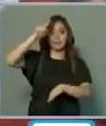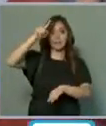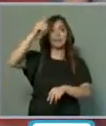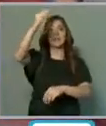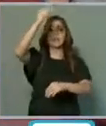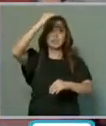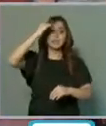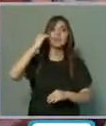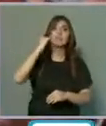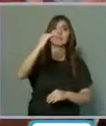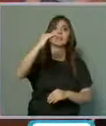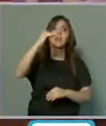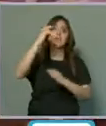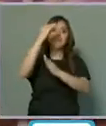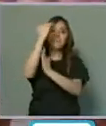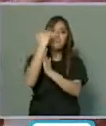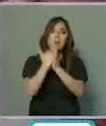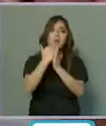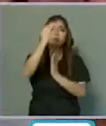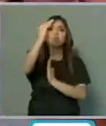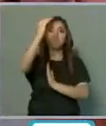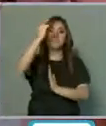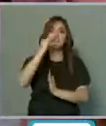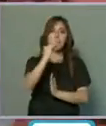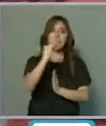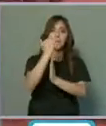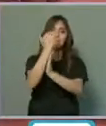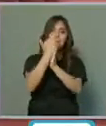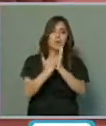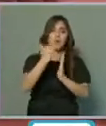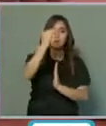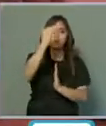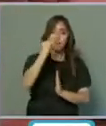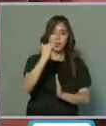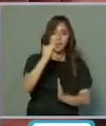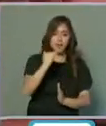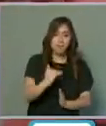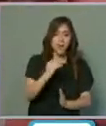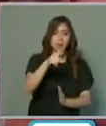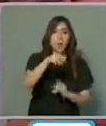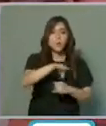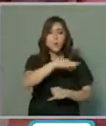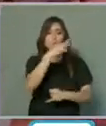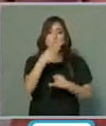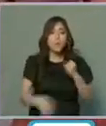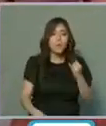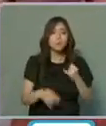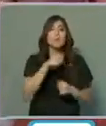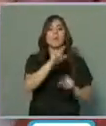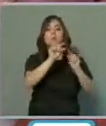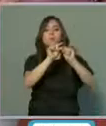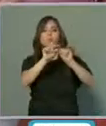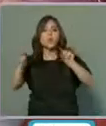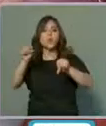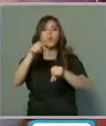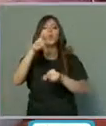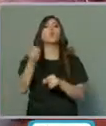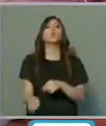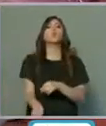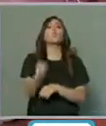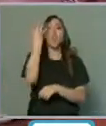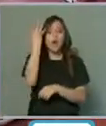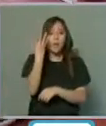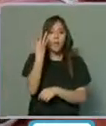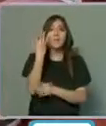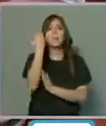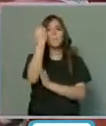menos que ese primero y así sucesivamente. De tal manera que el que está en último lugar es el que aparece contenido Que en casi menor siempre